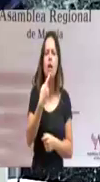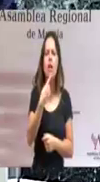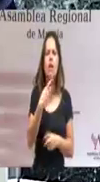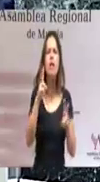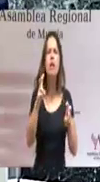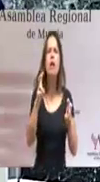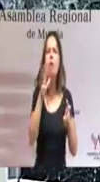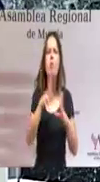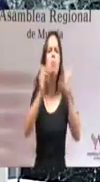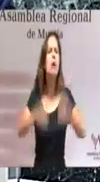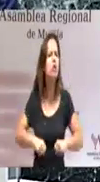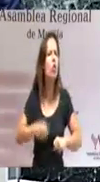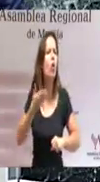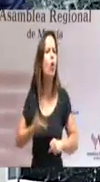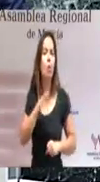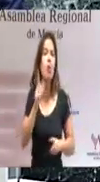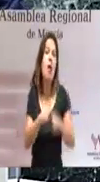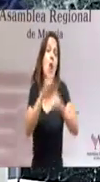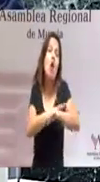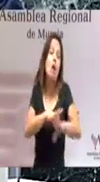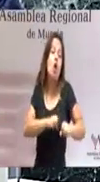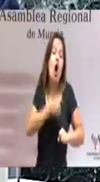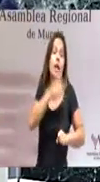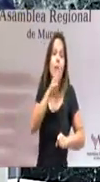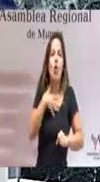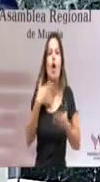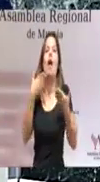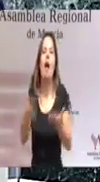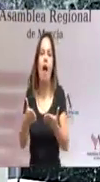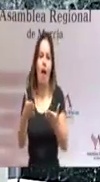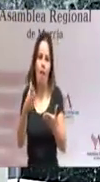Habla de un gran pacto para que gobierne quien gobierne, Murcia salga beneficiada.